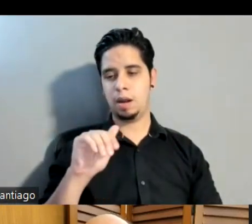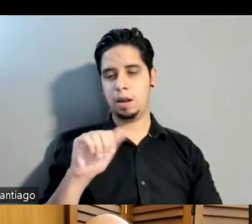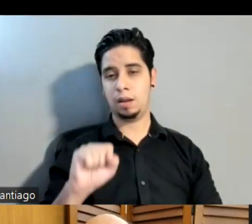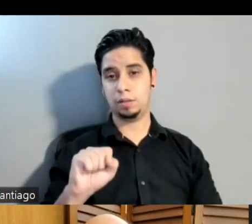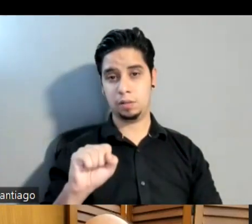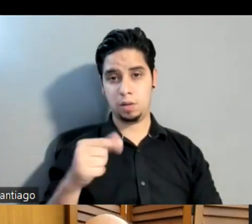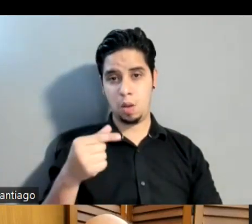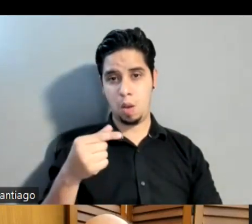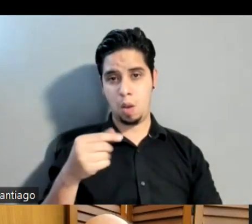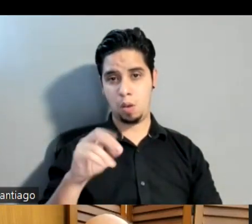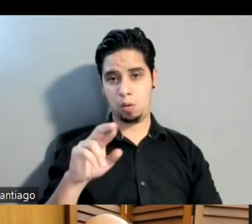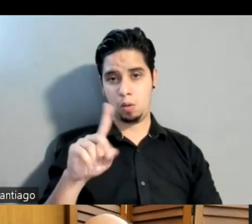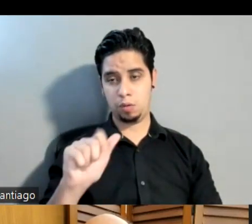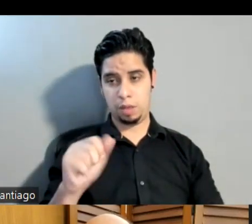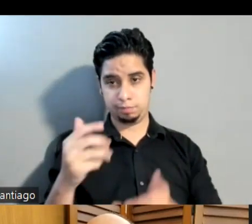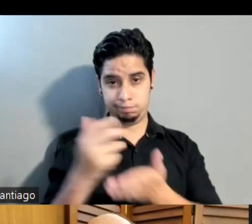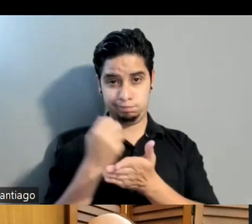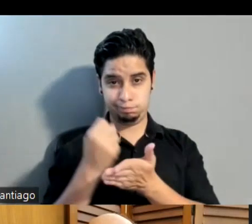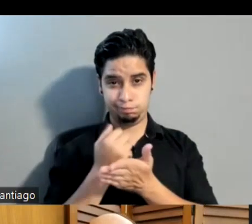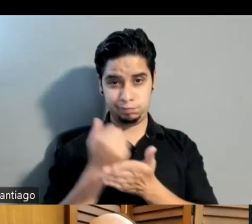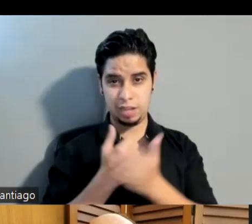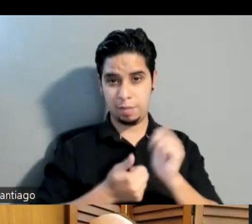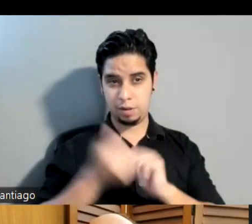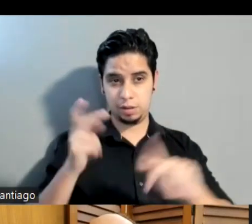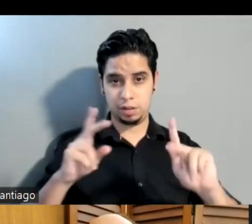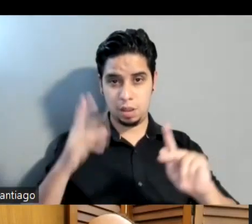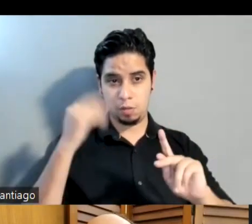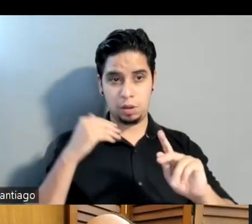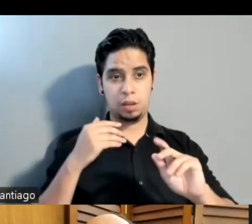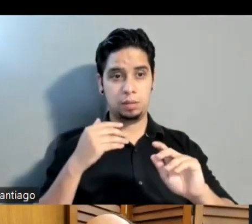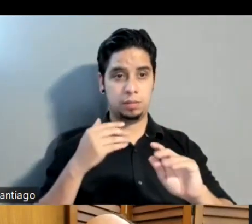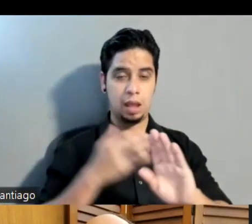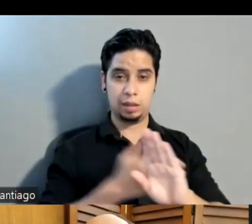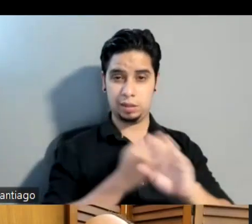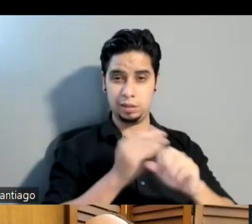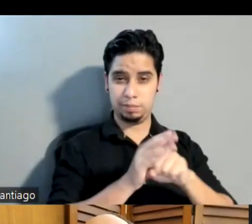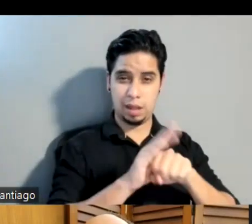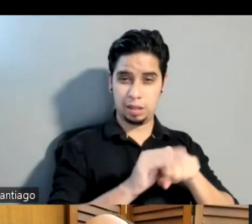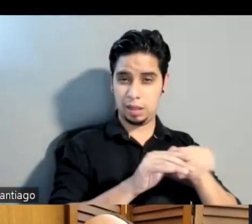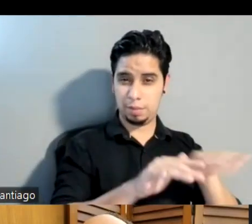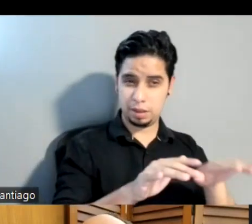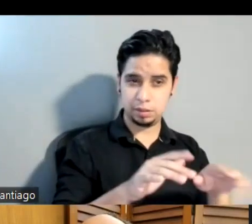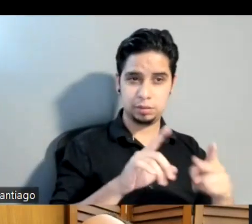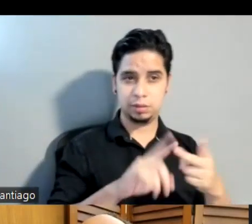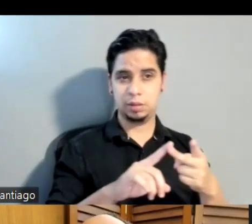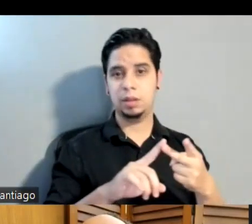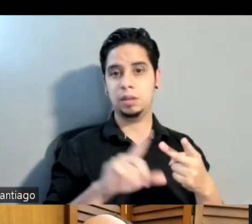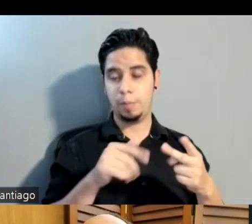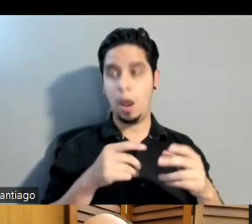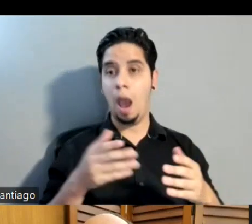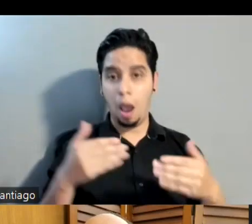de casi todos, ¿verdad? Porque primero era la pandemia. Después, la pandemia otra